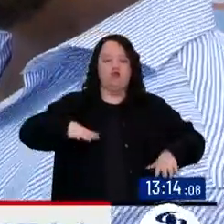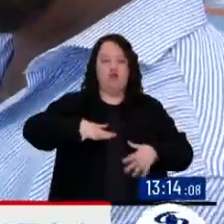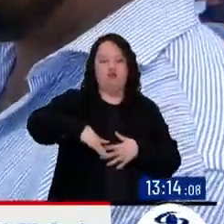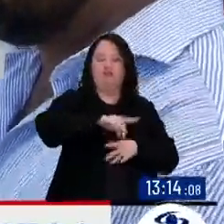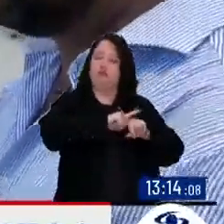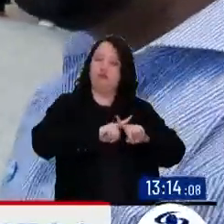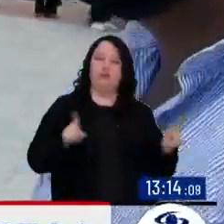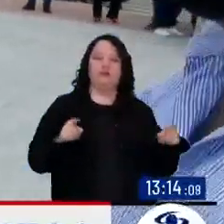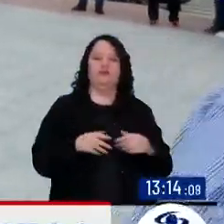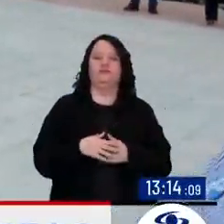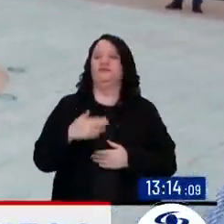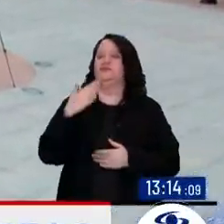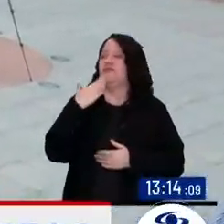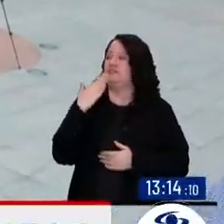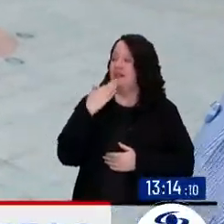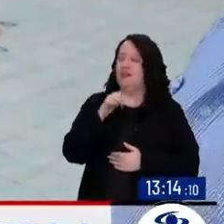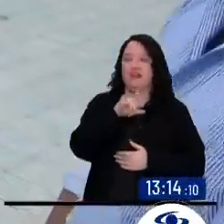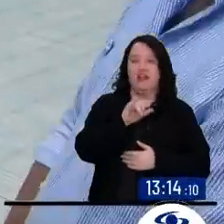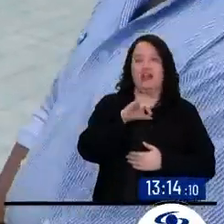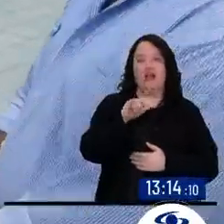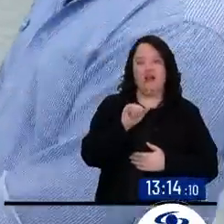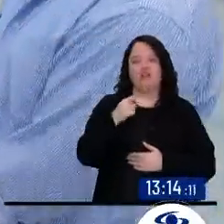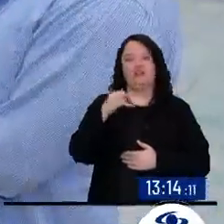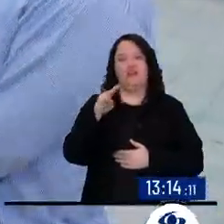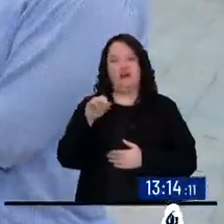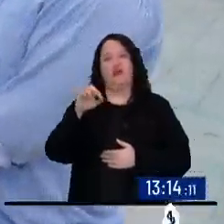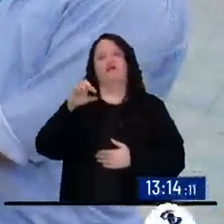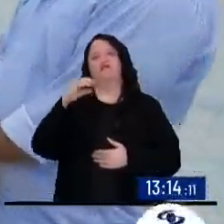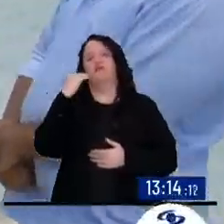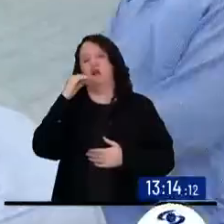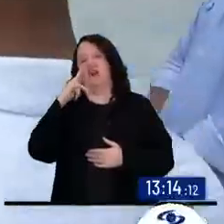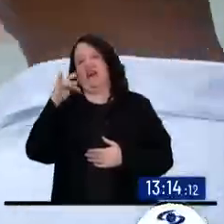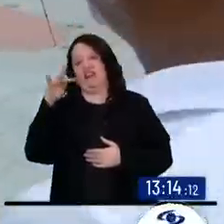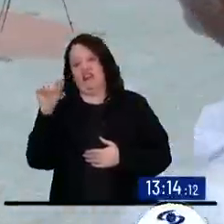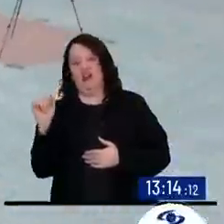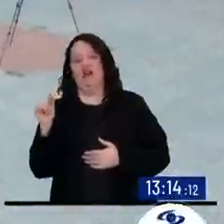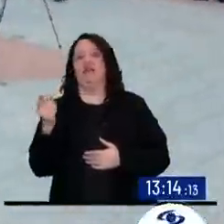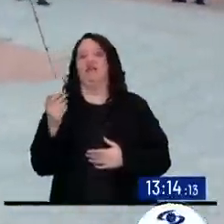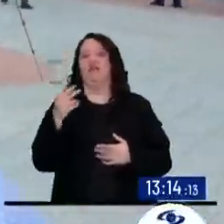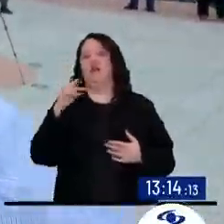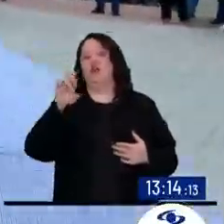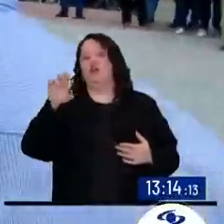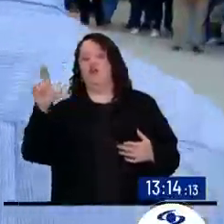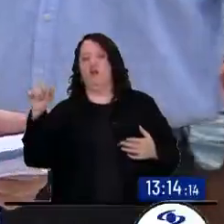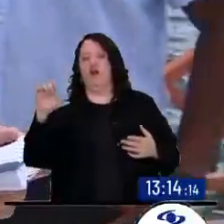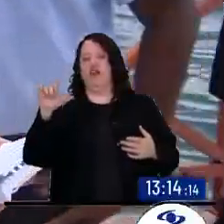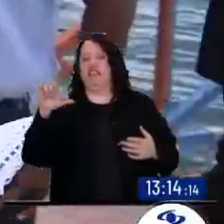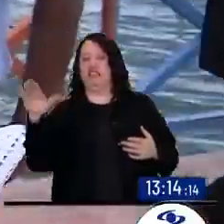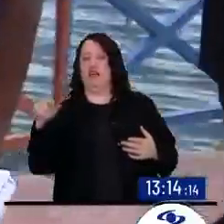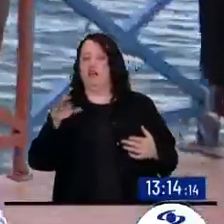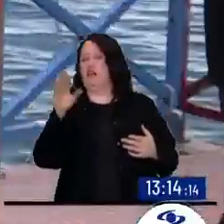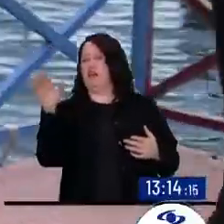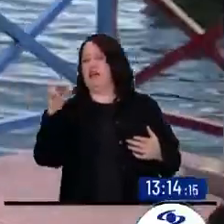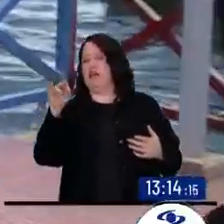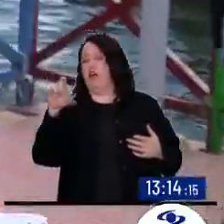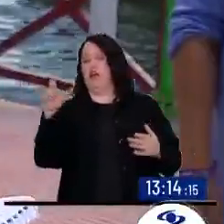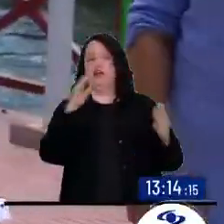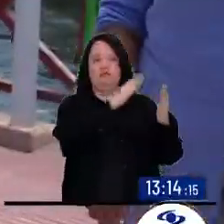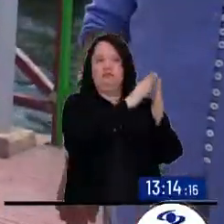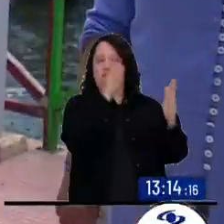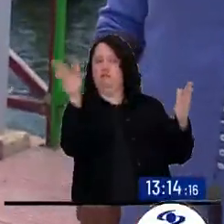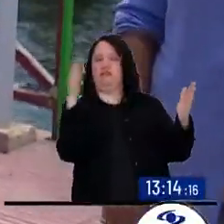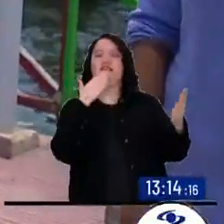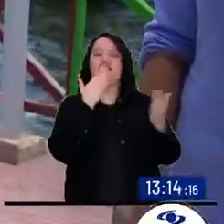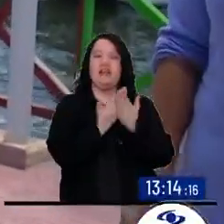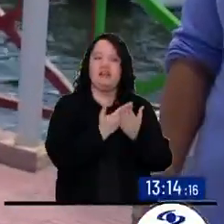Muchas gracias, Early, Carlos Bryan, Germán Pacheco, la doctora Katia Outen, Rómulo Araiza y Nicolás Gallardo. Ellos son